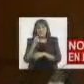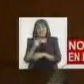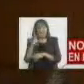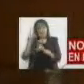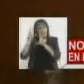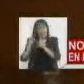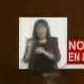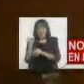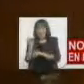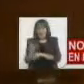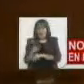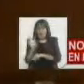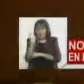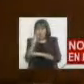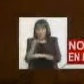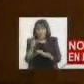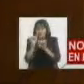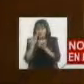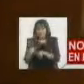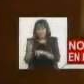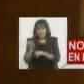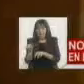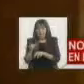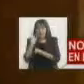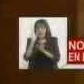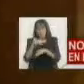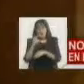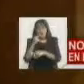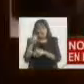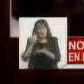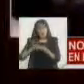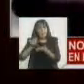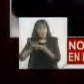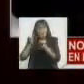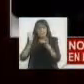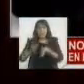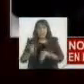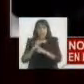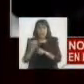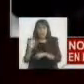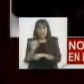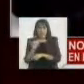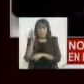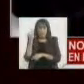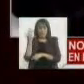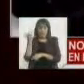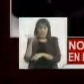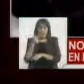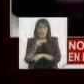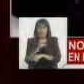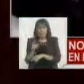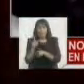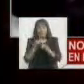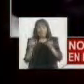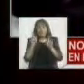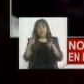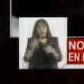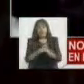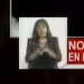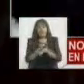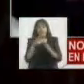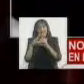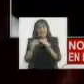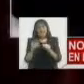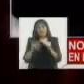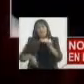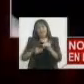ahí no hay un río, ni siquiera un río estacional, y no hay ninguna comprobación de que algo similar se hubiese dado. Tampoco en la documentación de